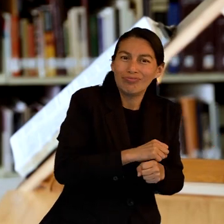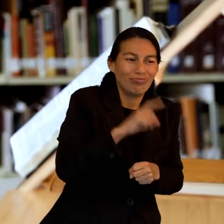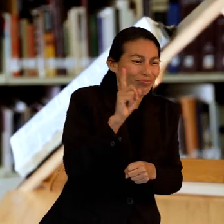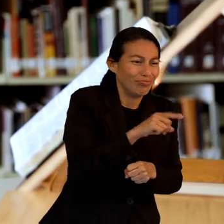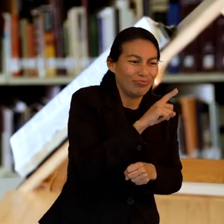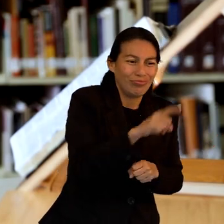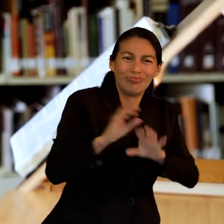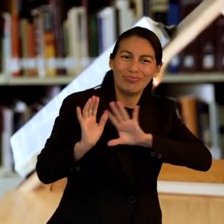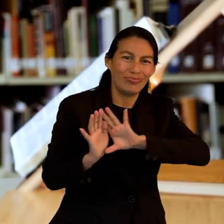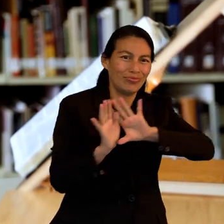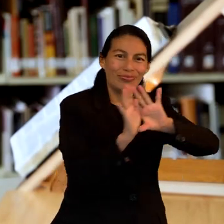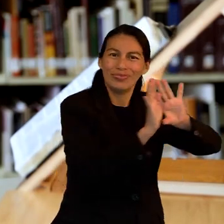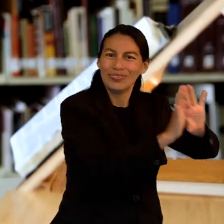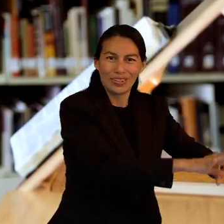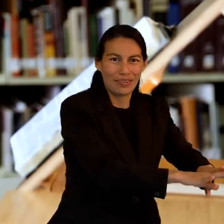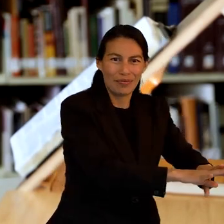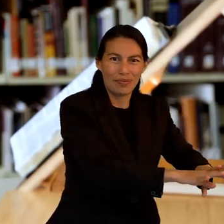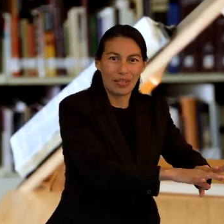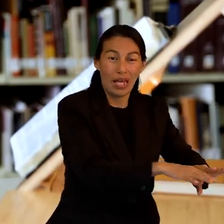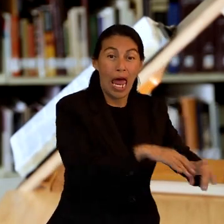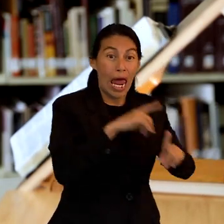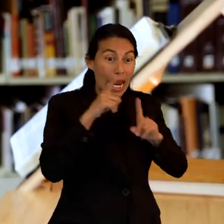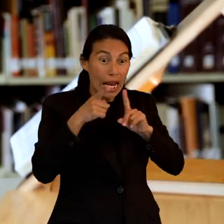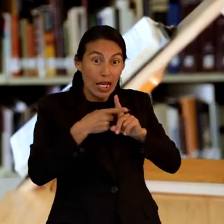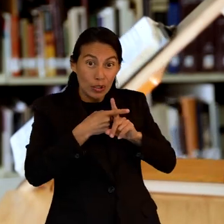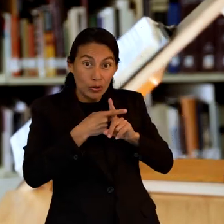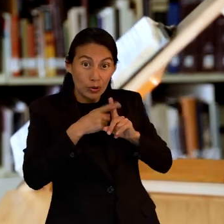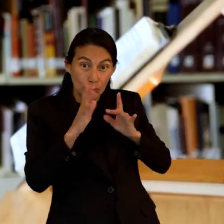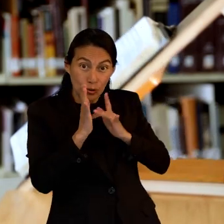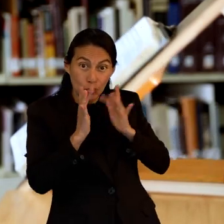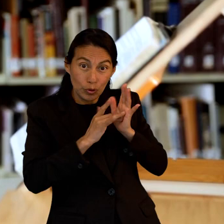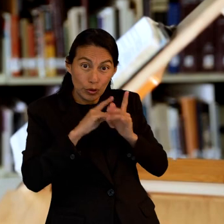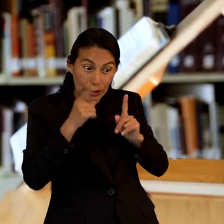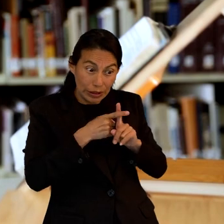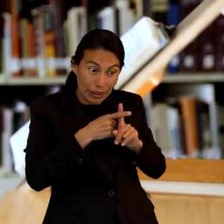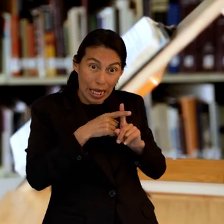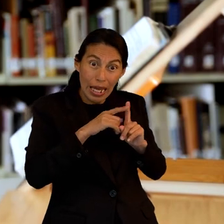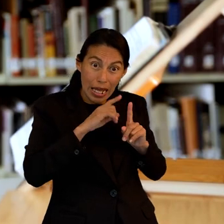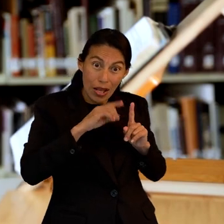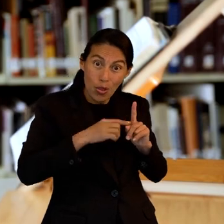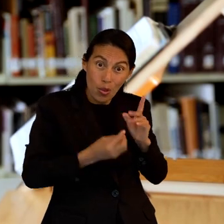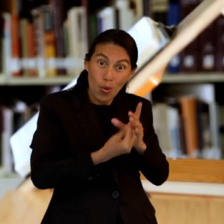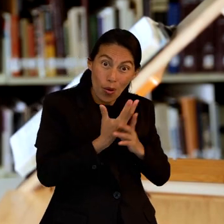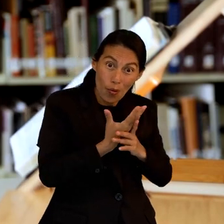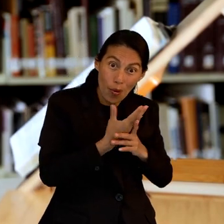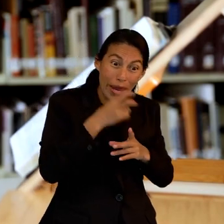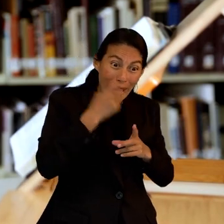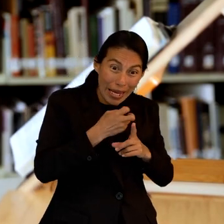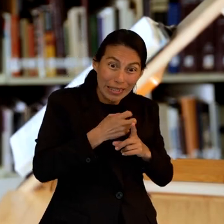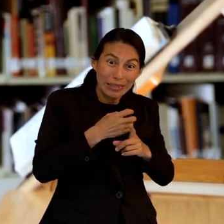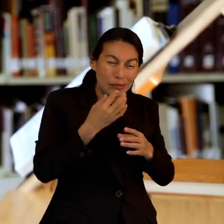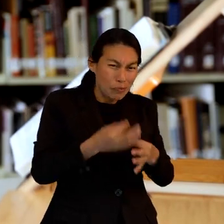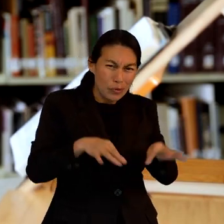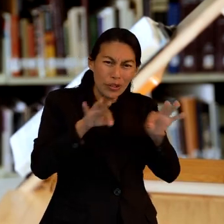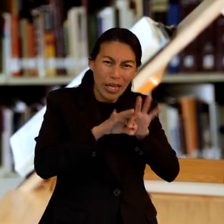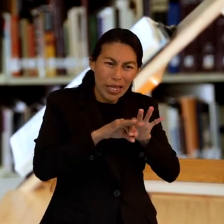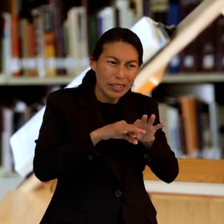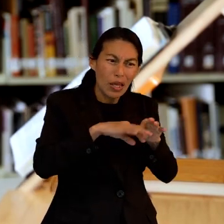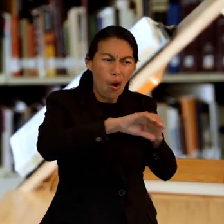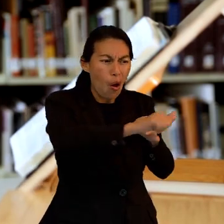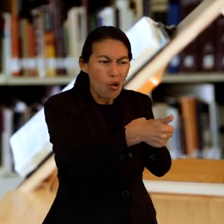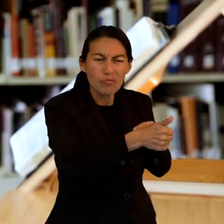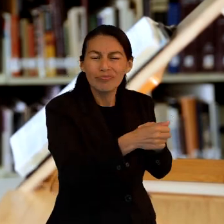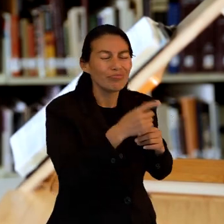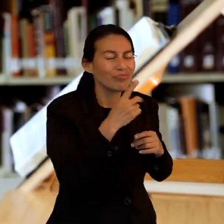porque el verdadero sacrificio se estaba haciendo o sea se realizó en la cruz del calvario el segundo es indicación